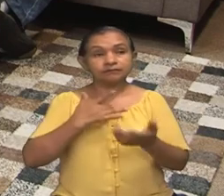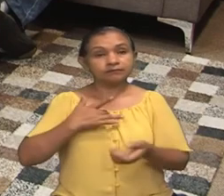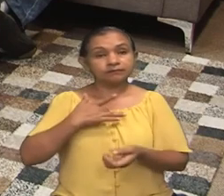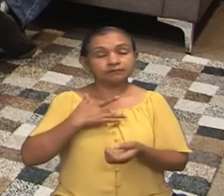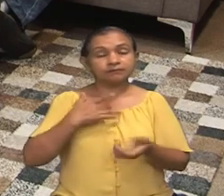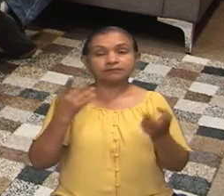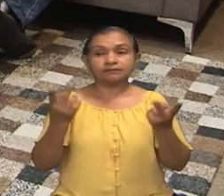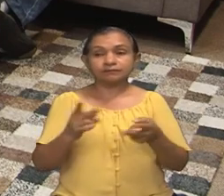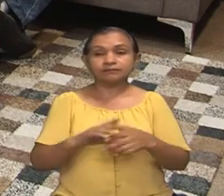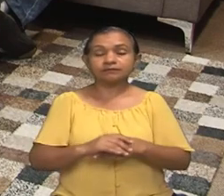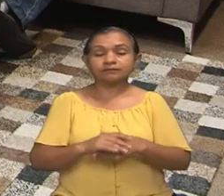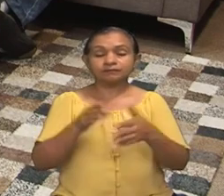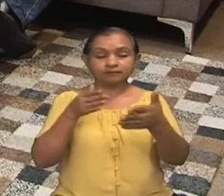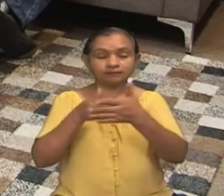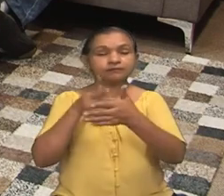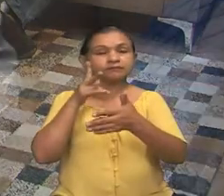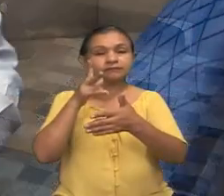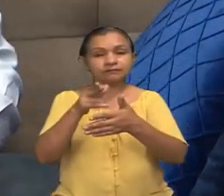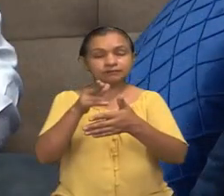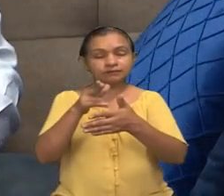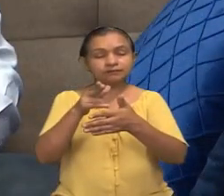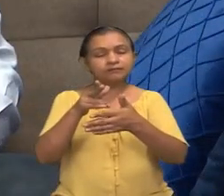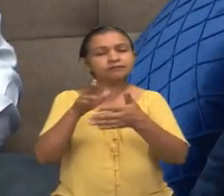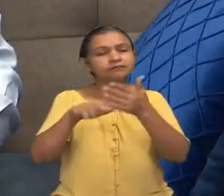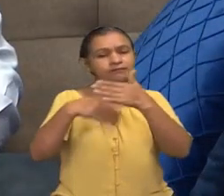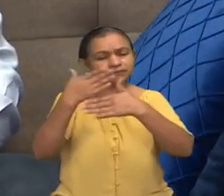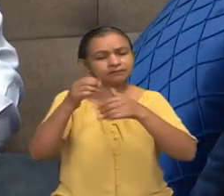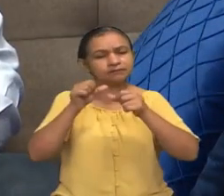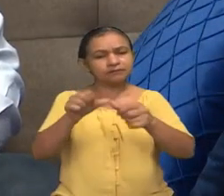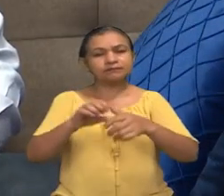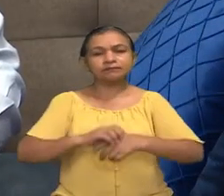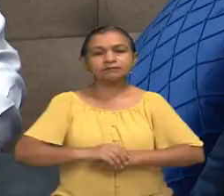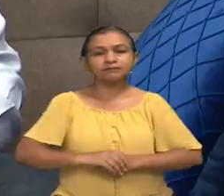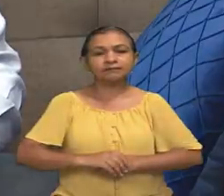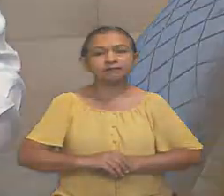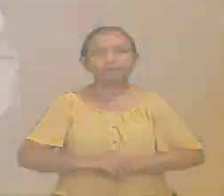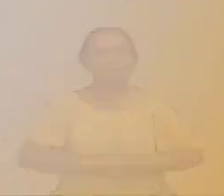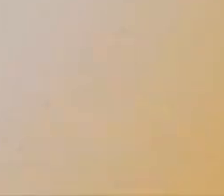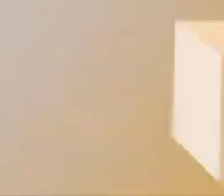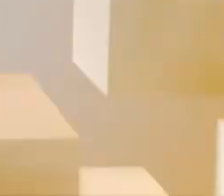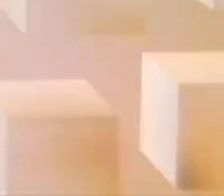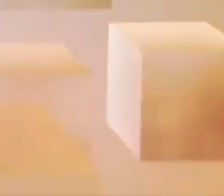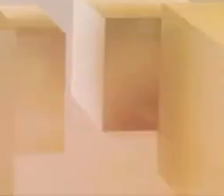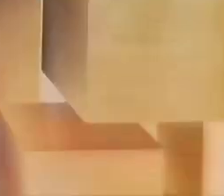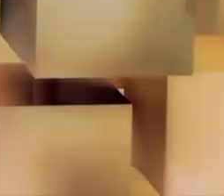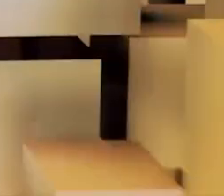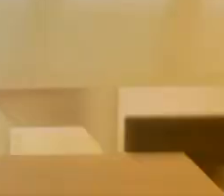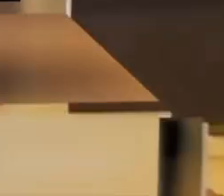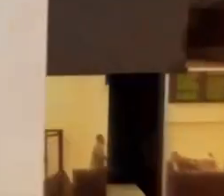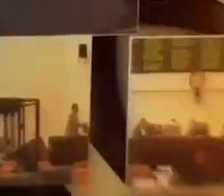está viviendo. Una breve pausa, tenemos que hacer una breve pausa, pero ya volvemos.